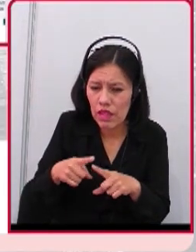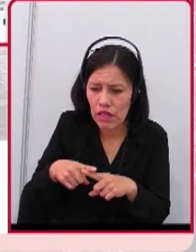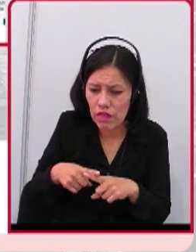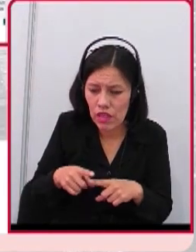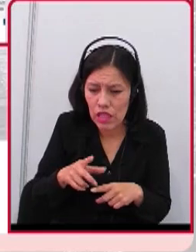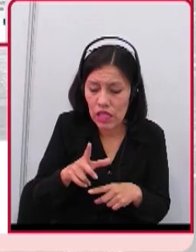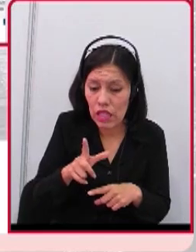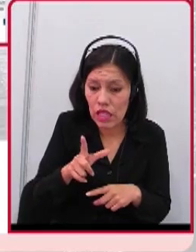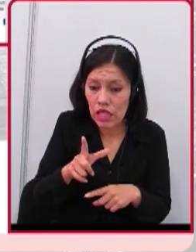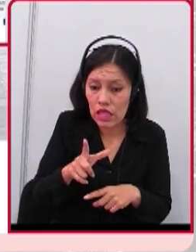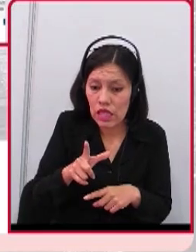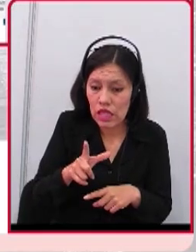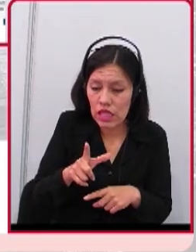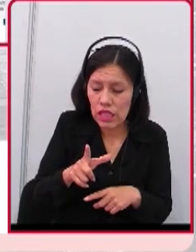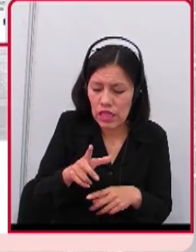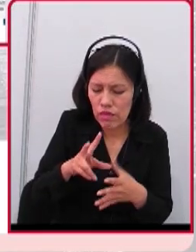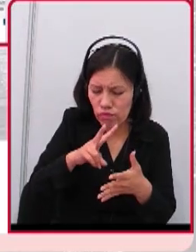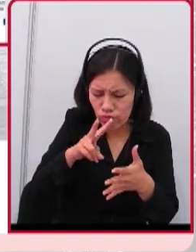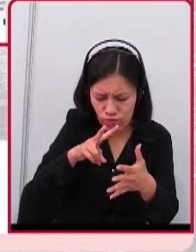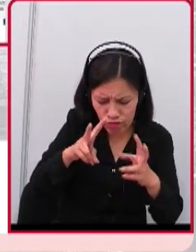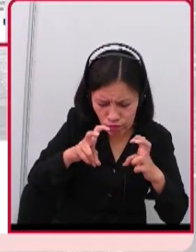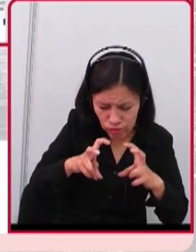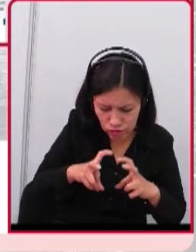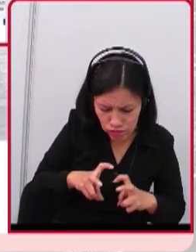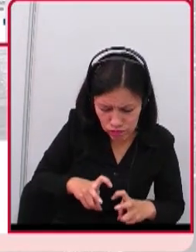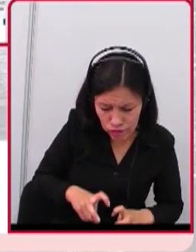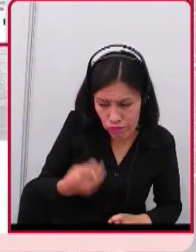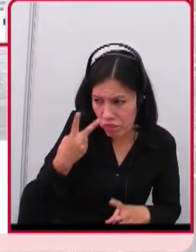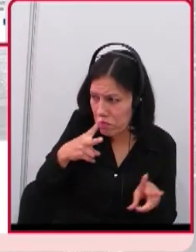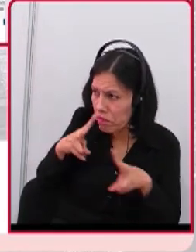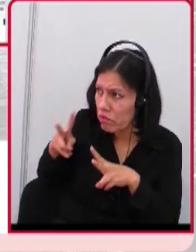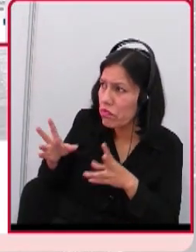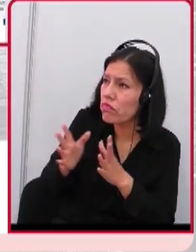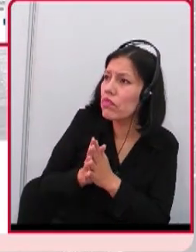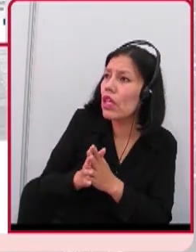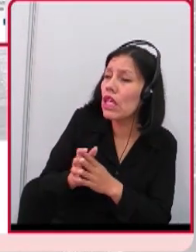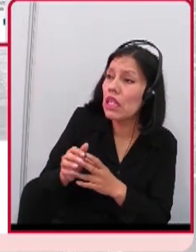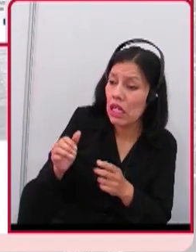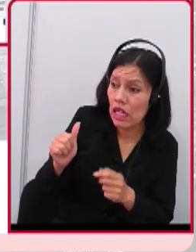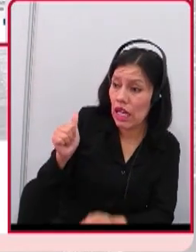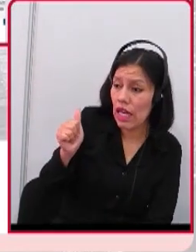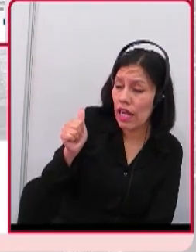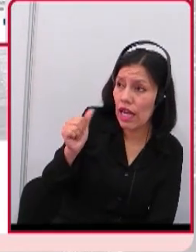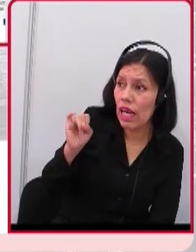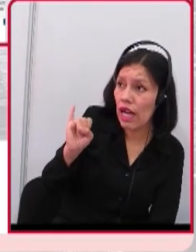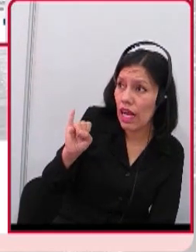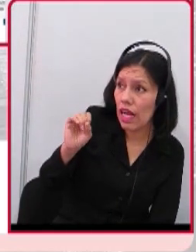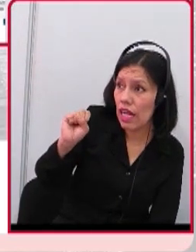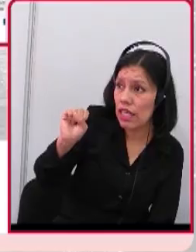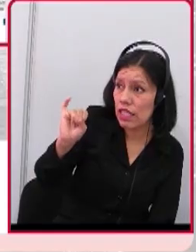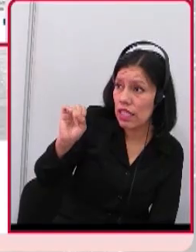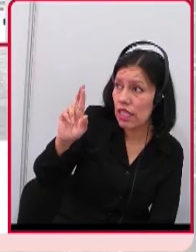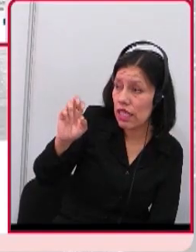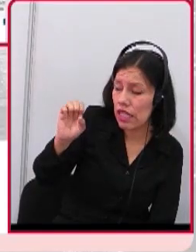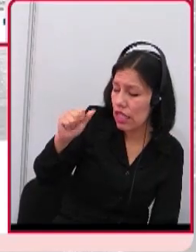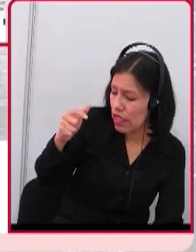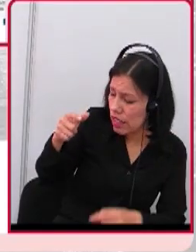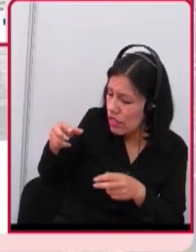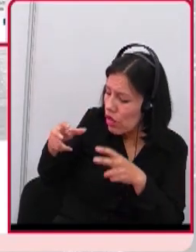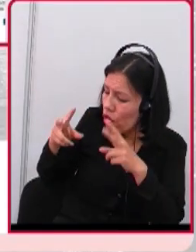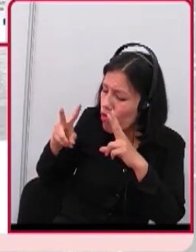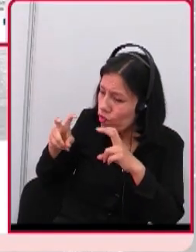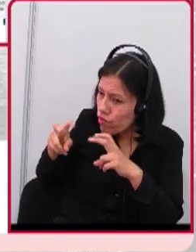en el iCiris, podemos obtener que en el diagrama de iCiris para alunitas, determinamos que nuestras alunitas son un poco